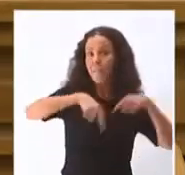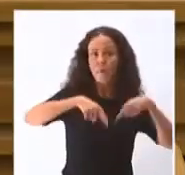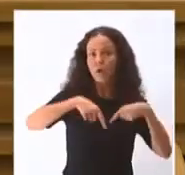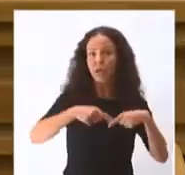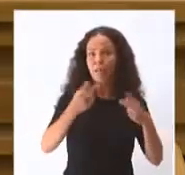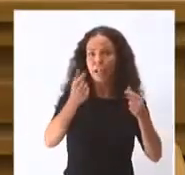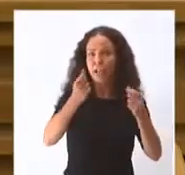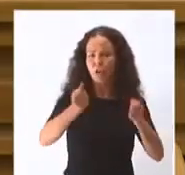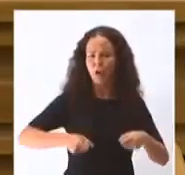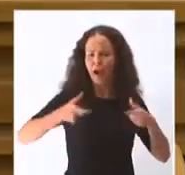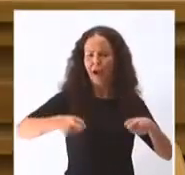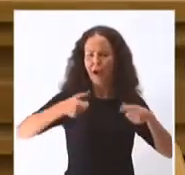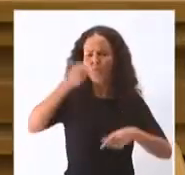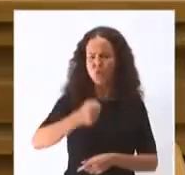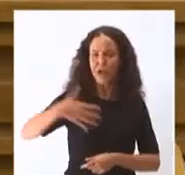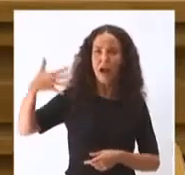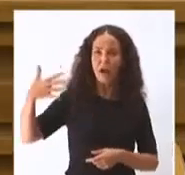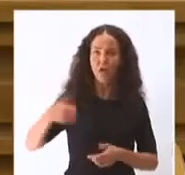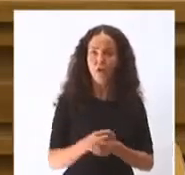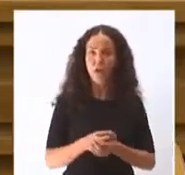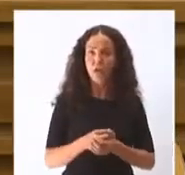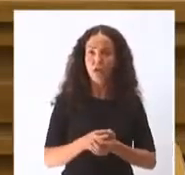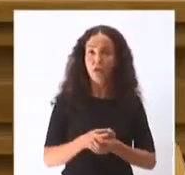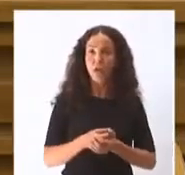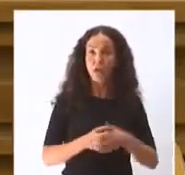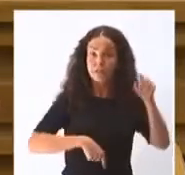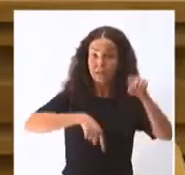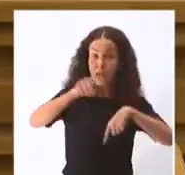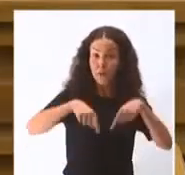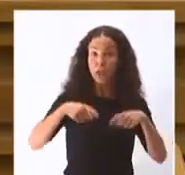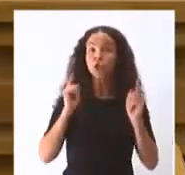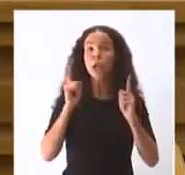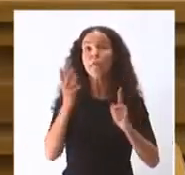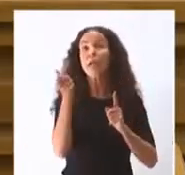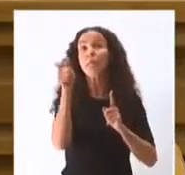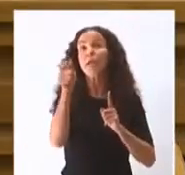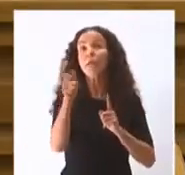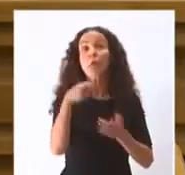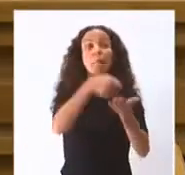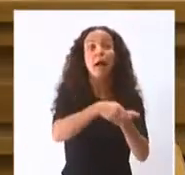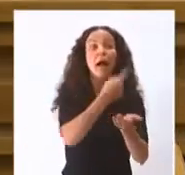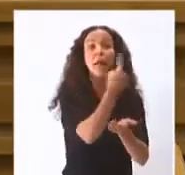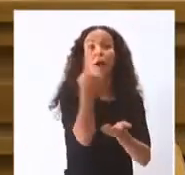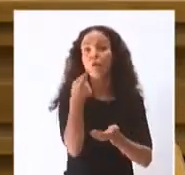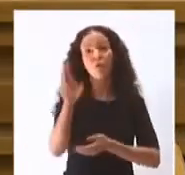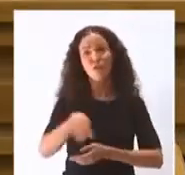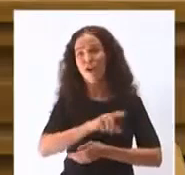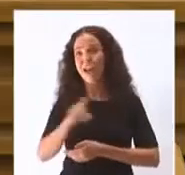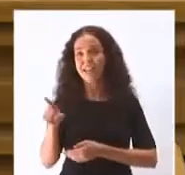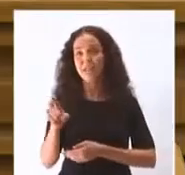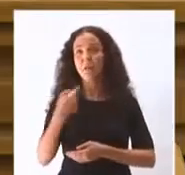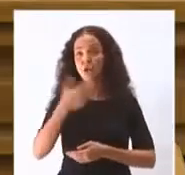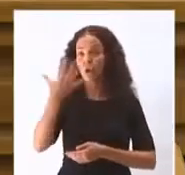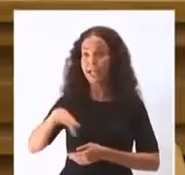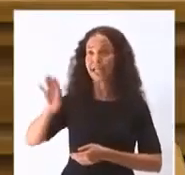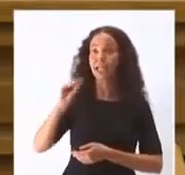dinero siempre es caro no transporte no se paga con lo que paga la gente en el transporte vamos eso de siempre pero claro yo entiendo que puede haber una